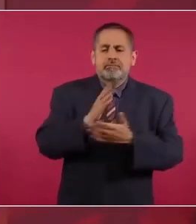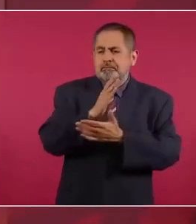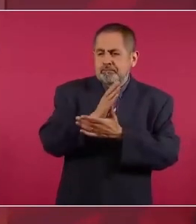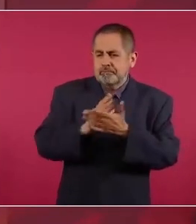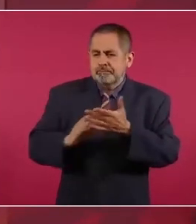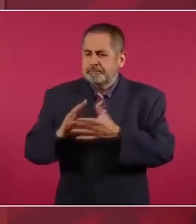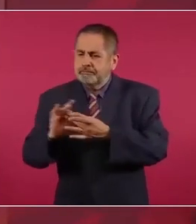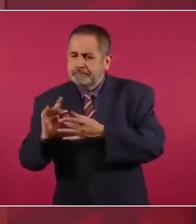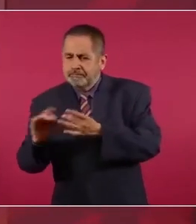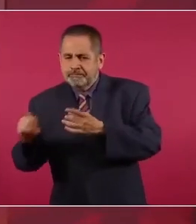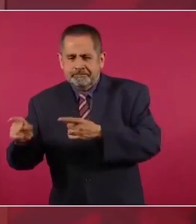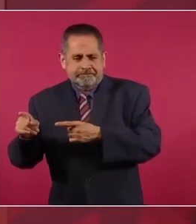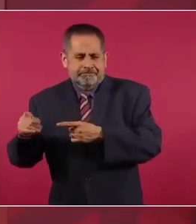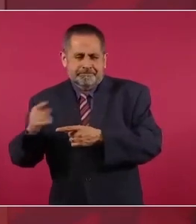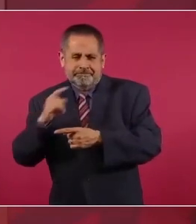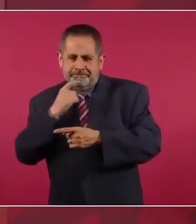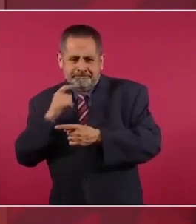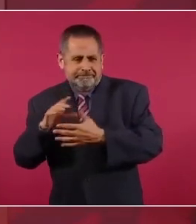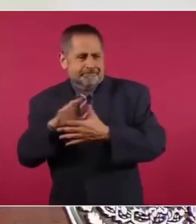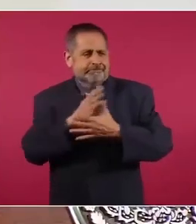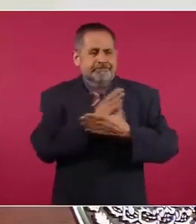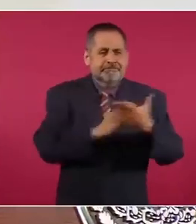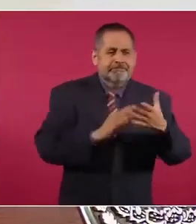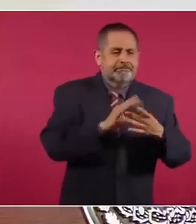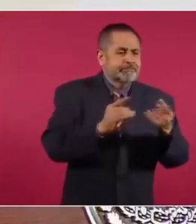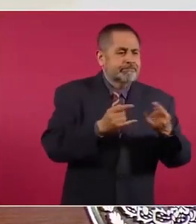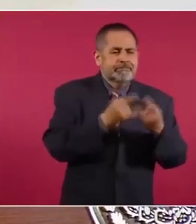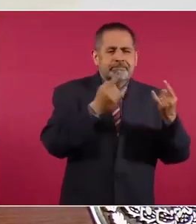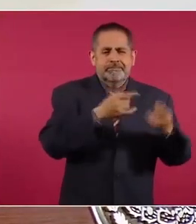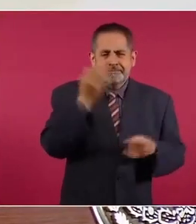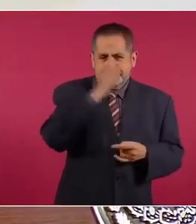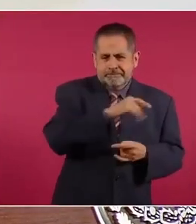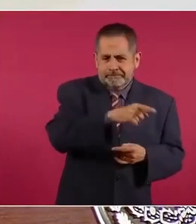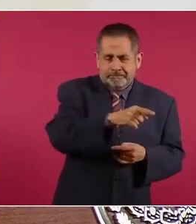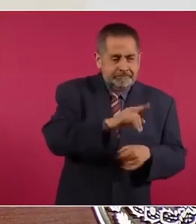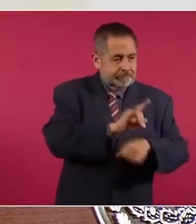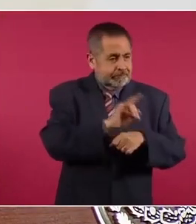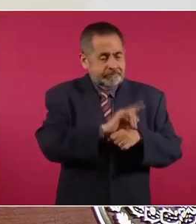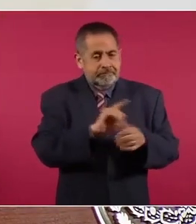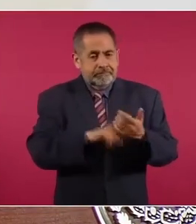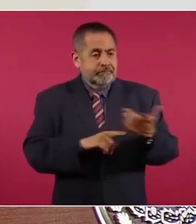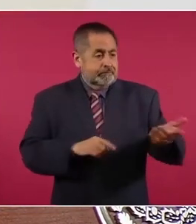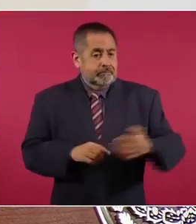la de estos documentos extraídos